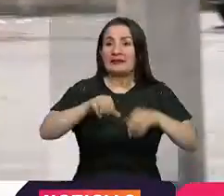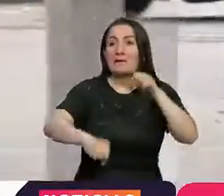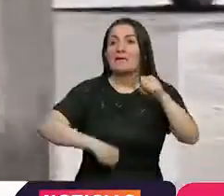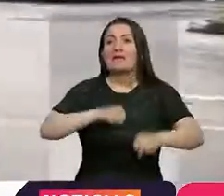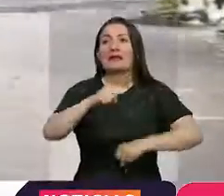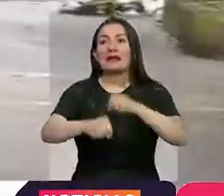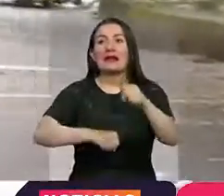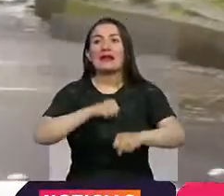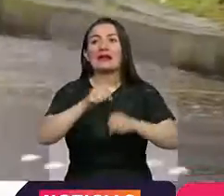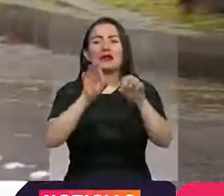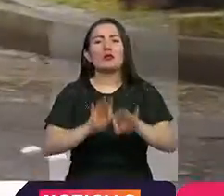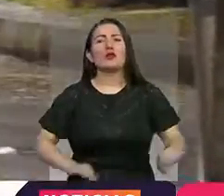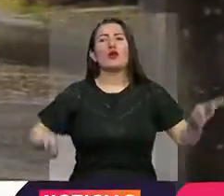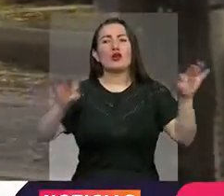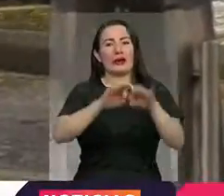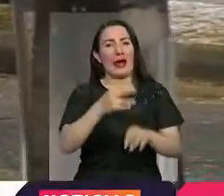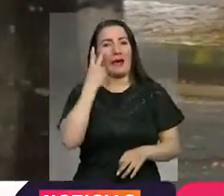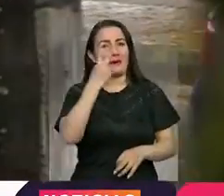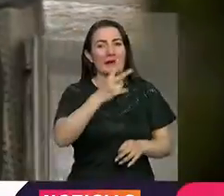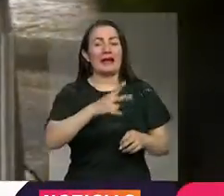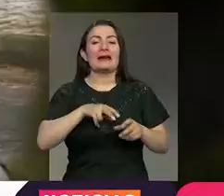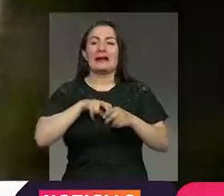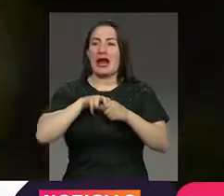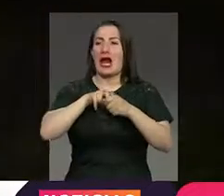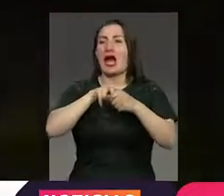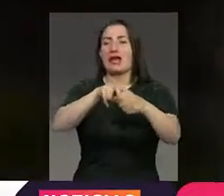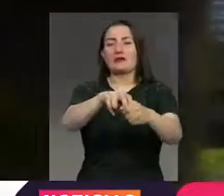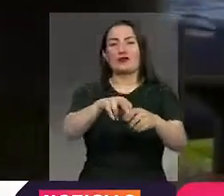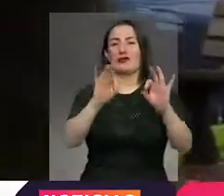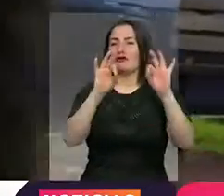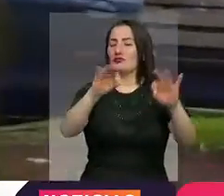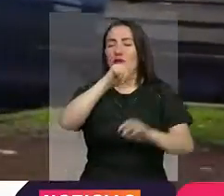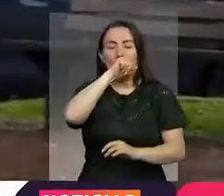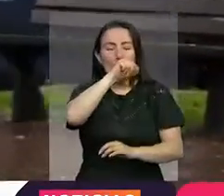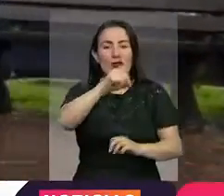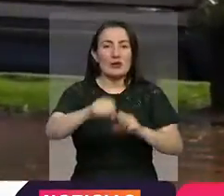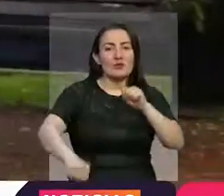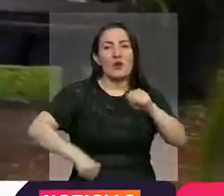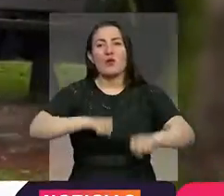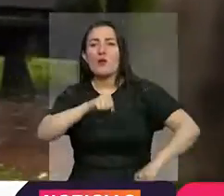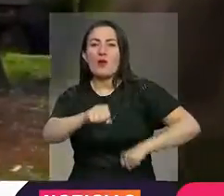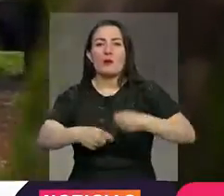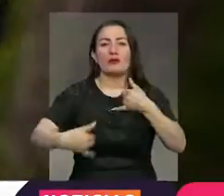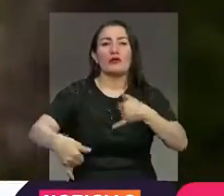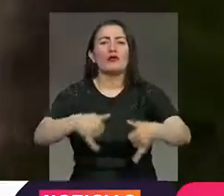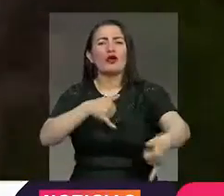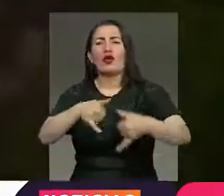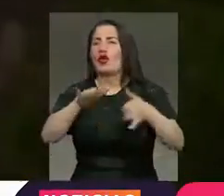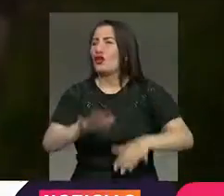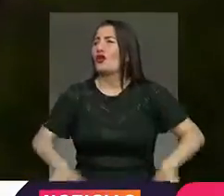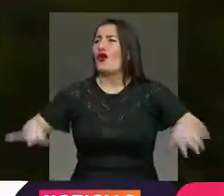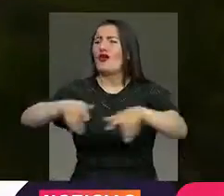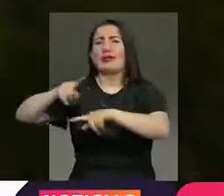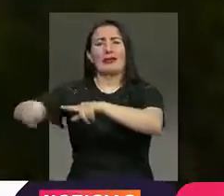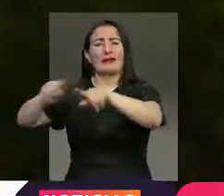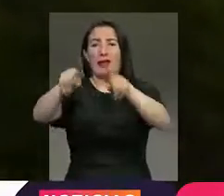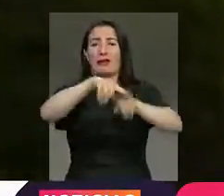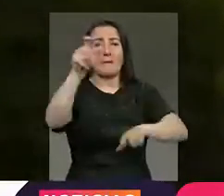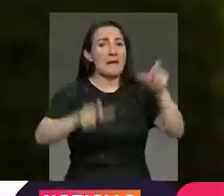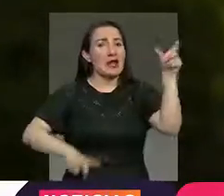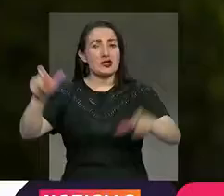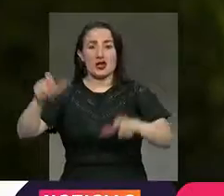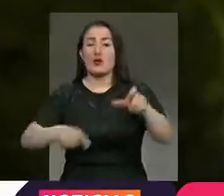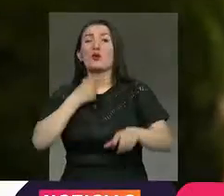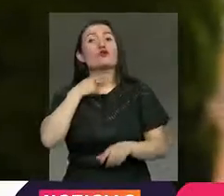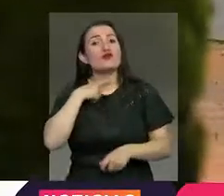se ha convertido en uno de los medios de transporte favoritos, no solo de los capitalinos, sino de muchos habitantes en el